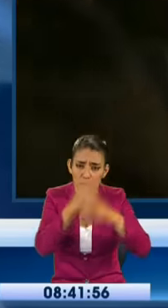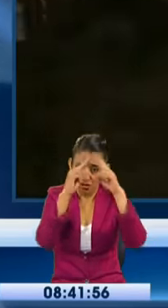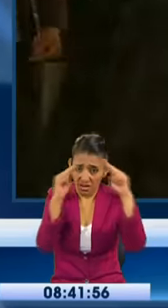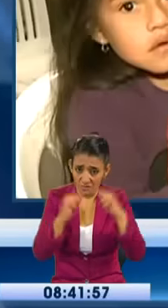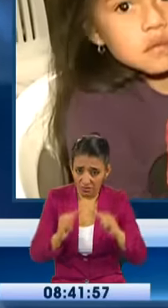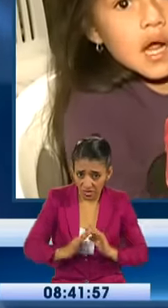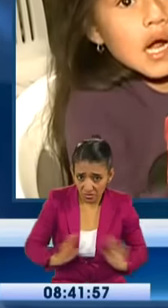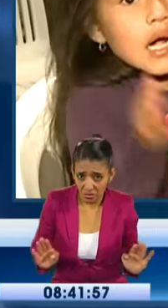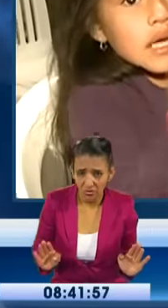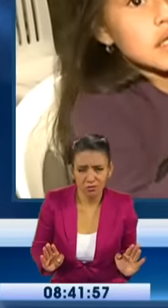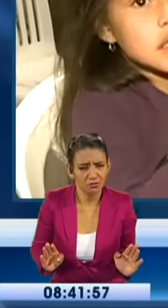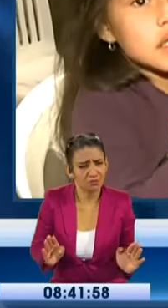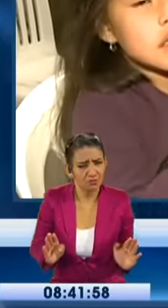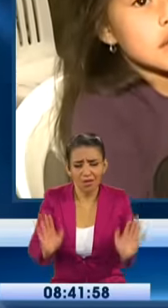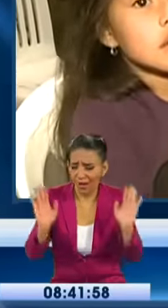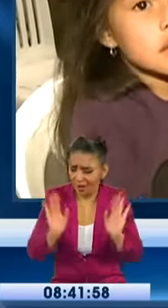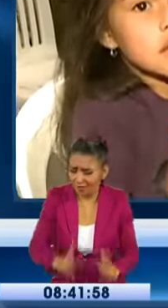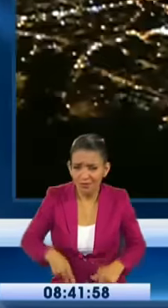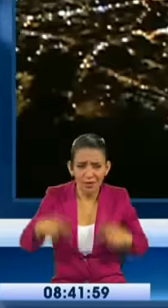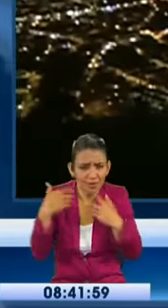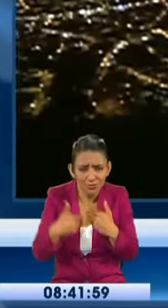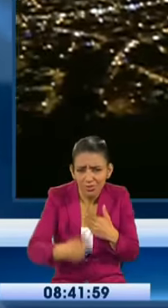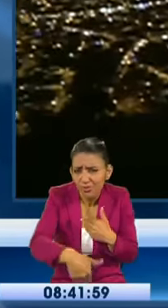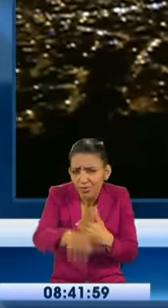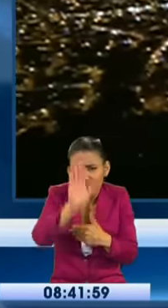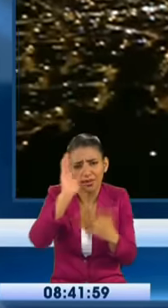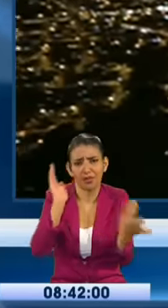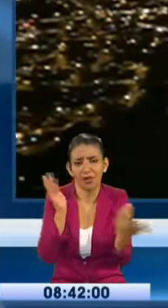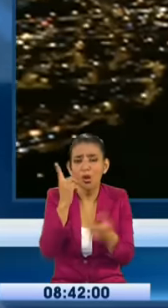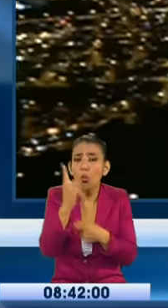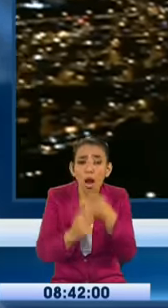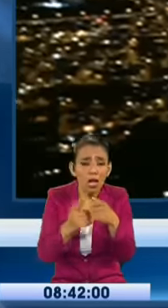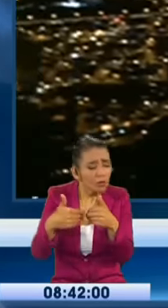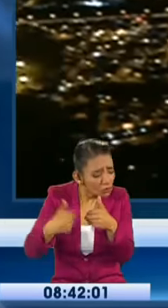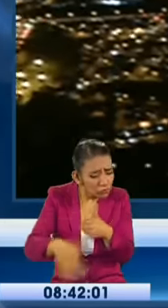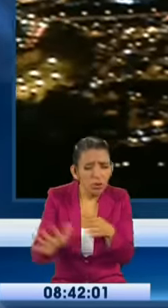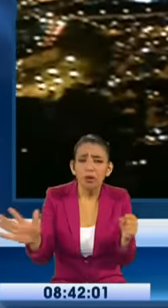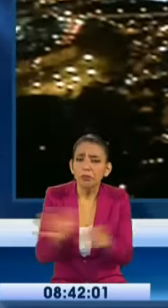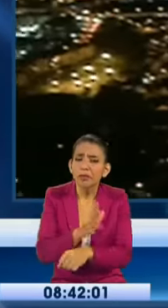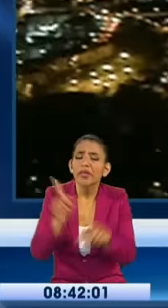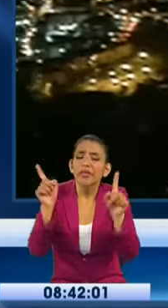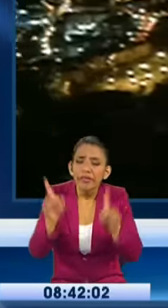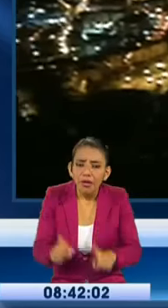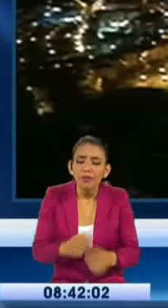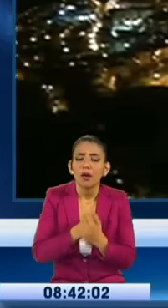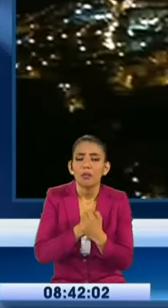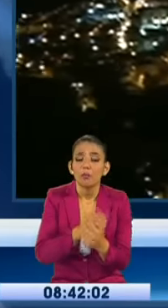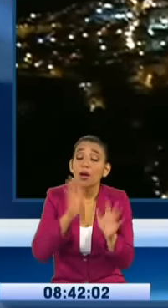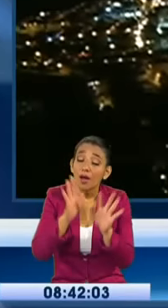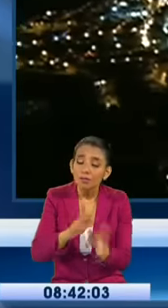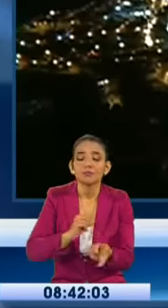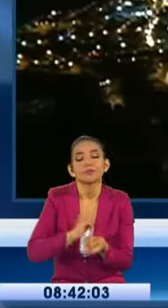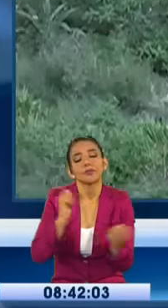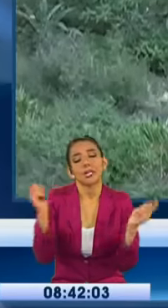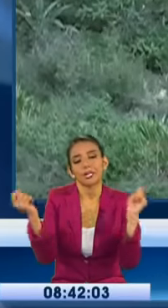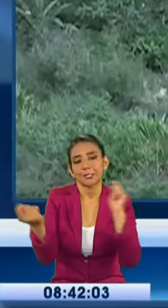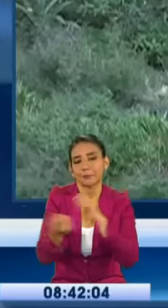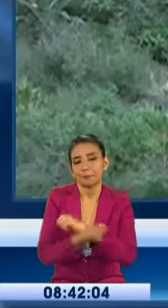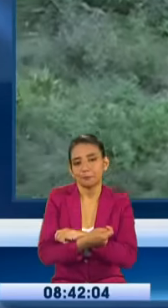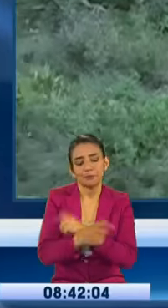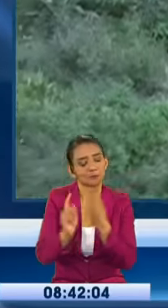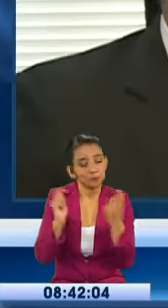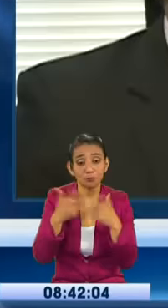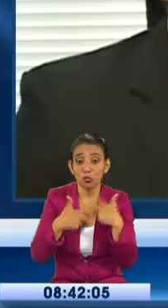lo largo de todo el año que se viene o los 365 días. De esa forma cambiaríamos muchísimo este tipo